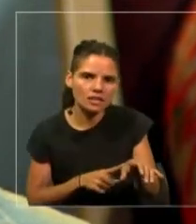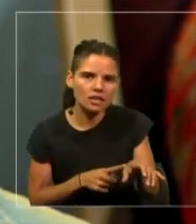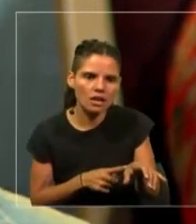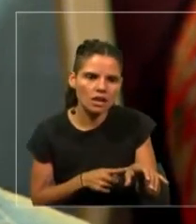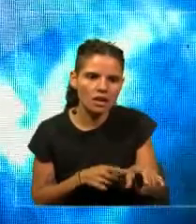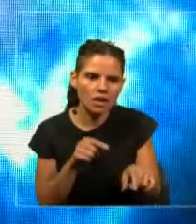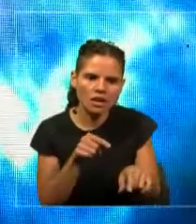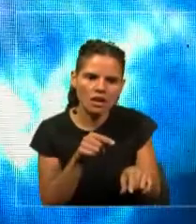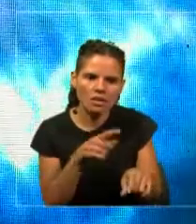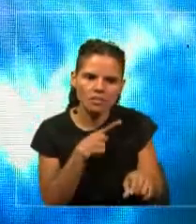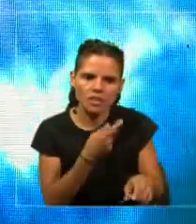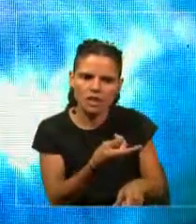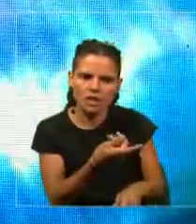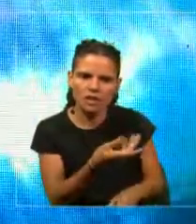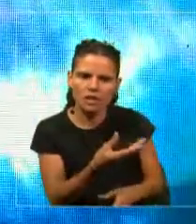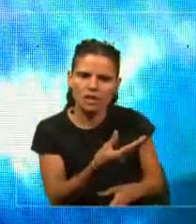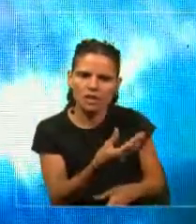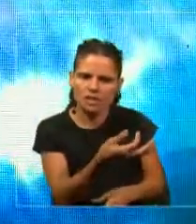está diciendo,